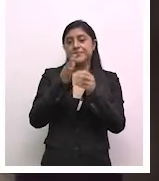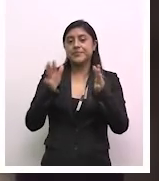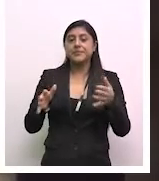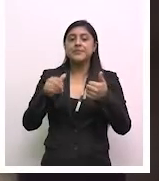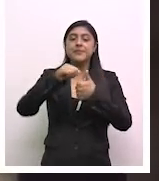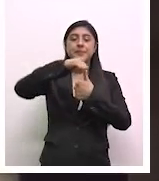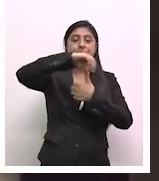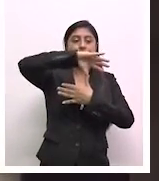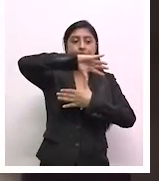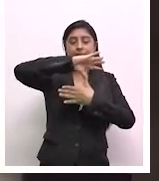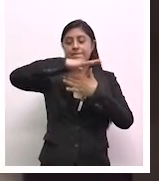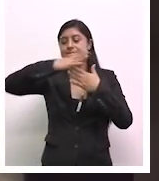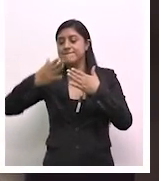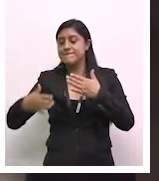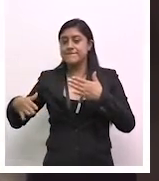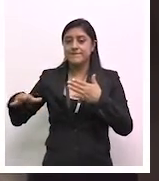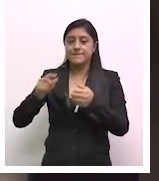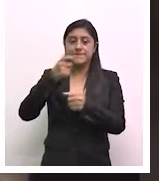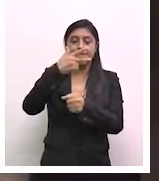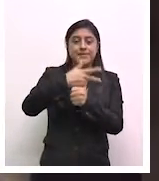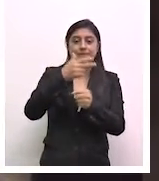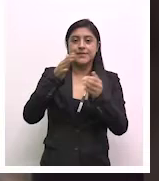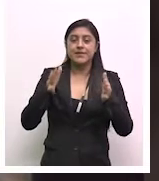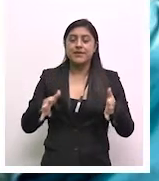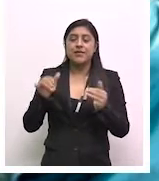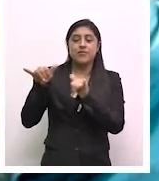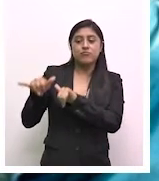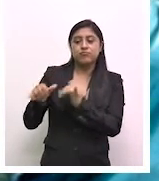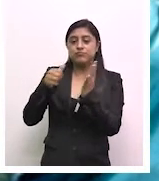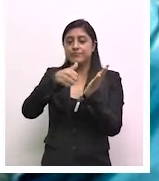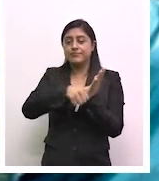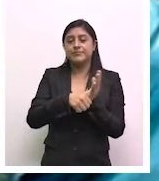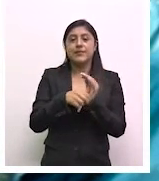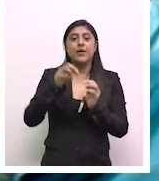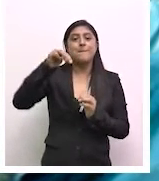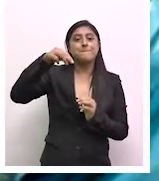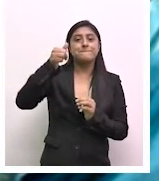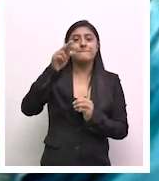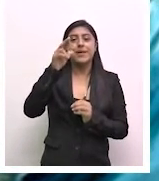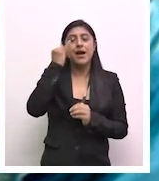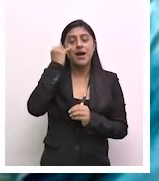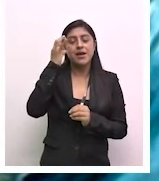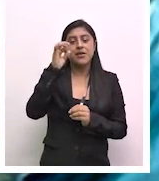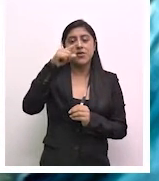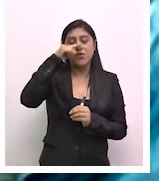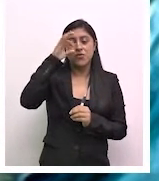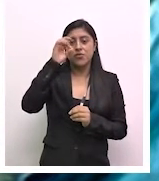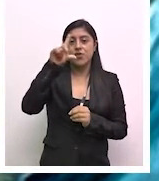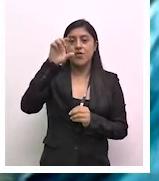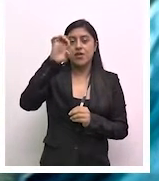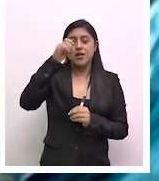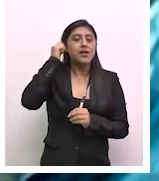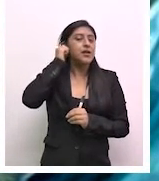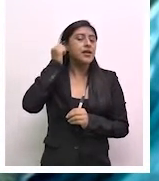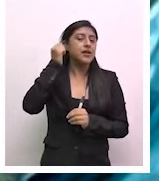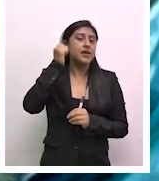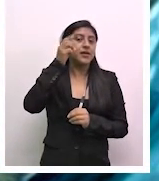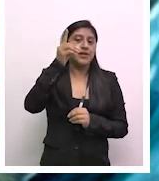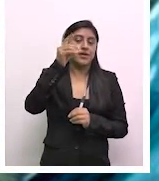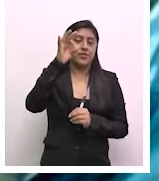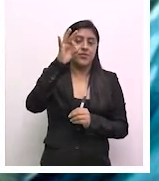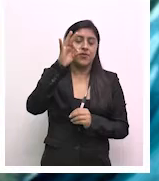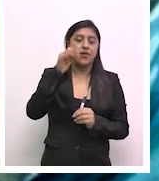En la literatura guatemalteca y latinoamericana surge el nombre de un guatemalteco que ha dejado huella, Mario Monteforte